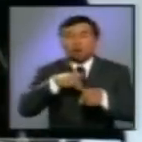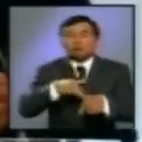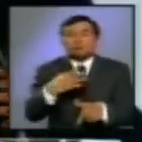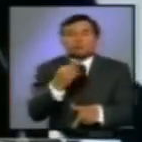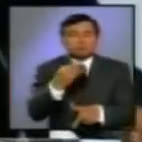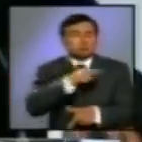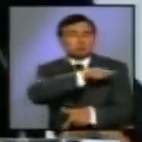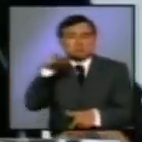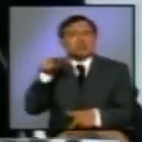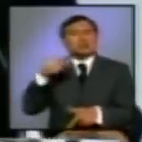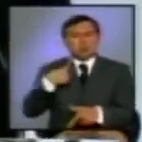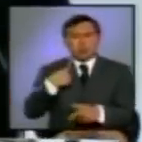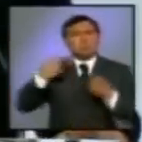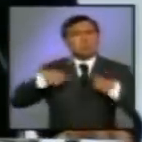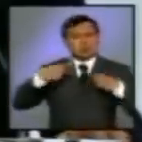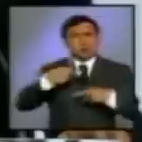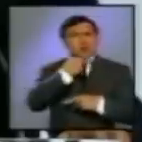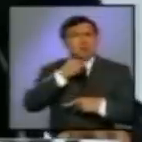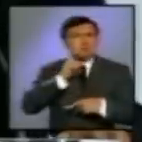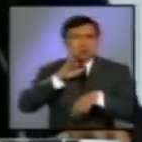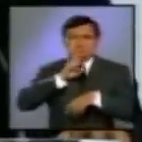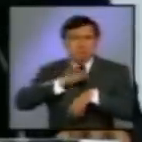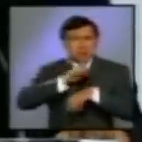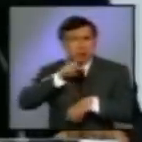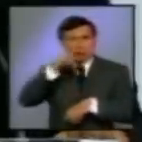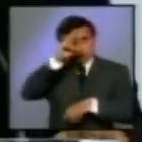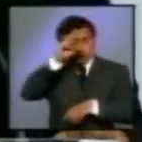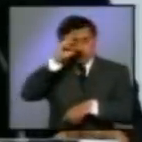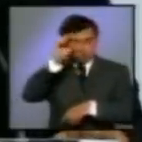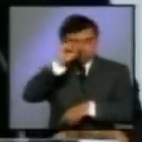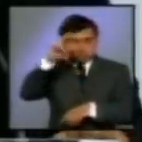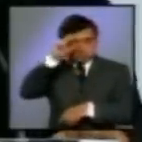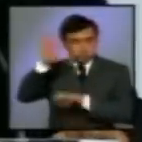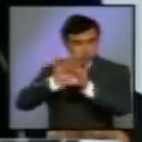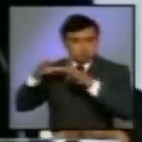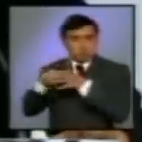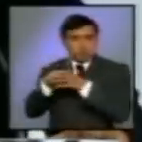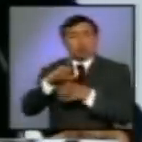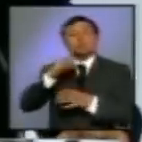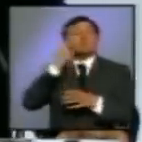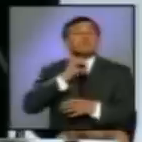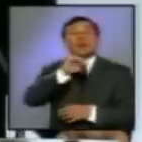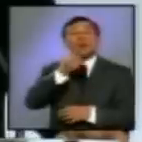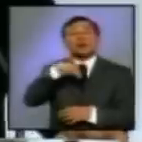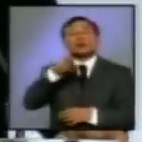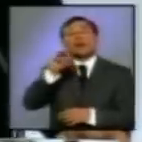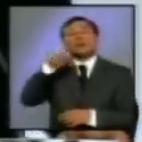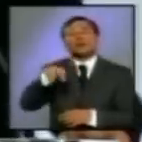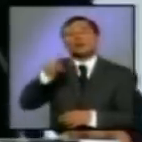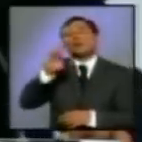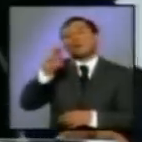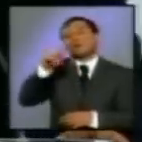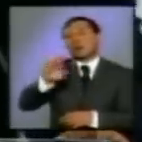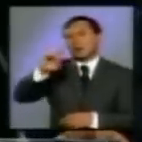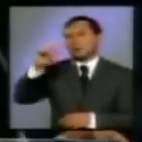y hombres. Juan Ramón de la Fuente va a ser secretario de Educación. Vamos a que Marcelo Ebrard sea secretario